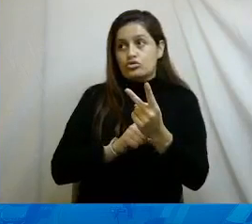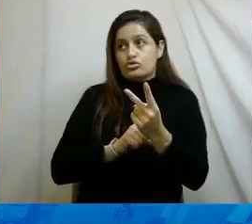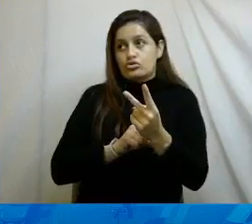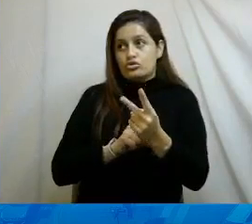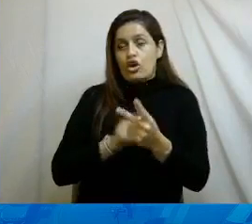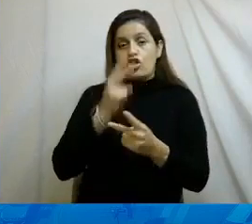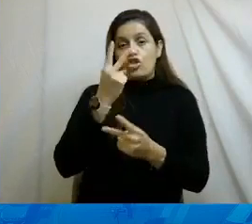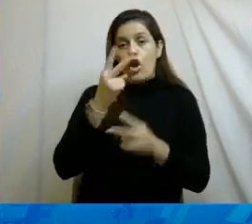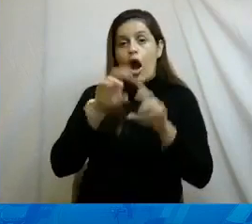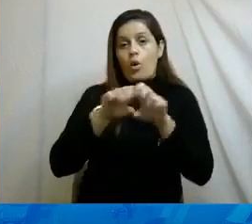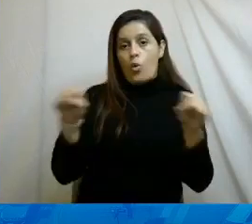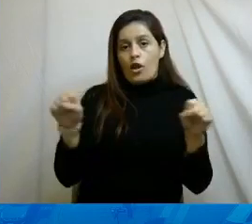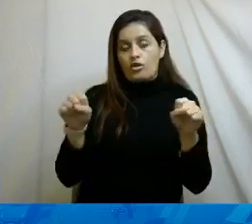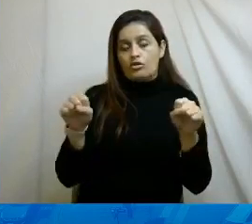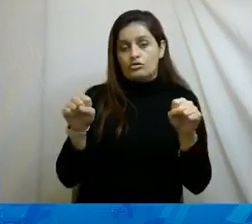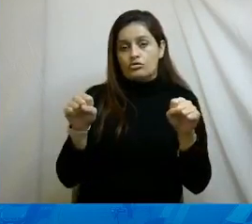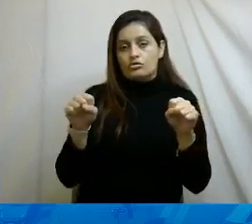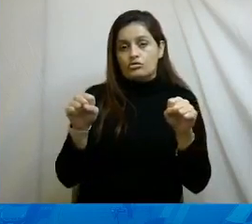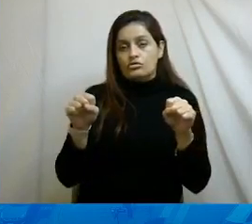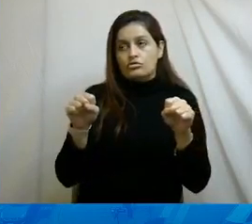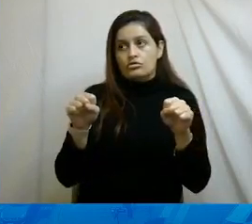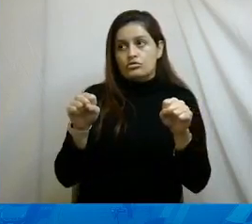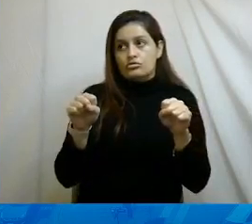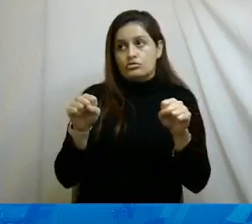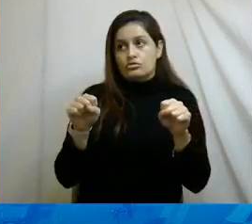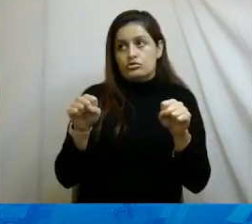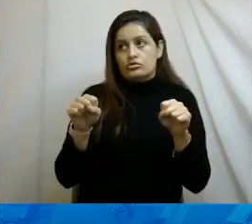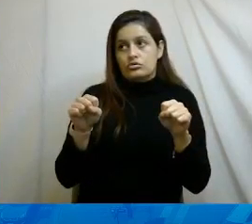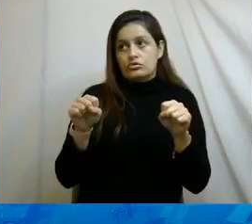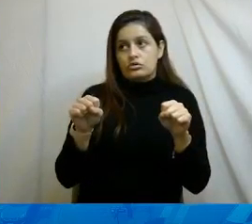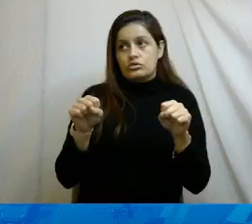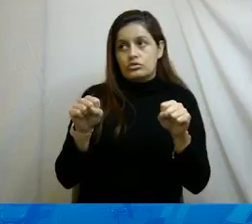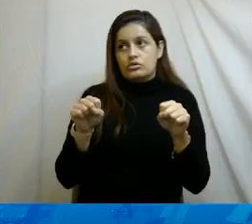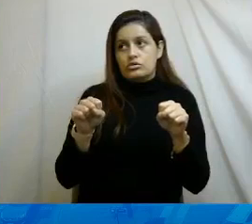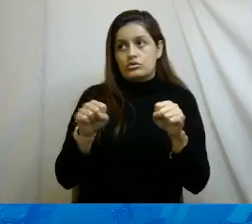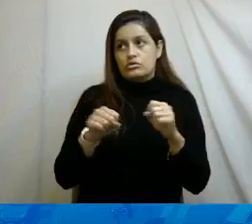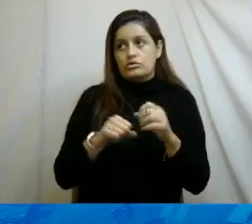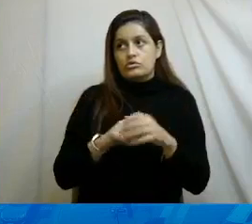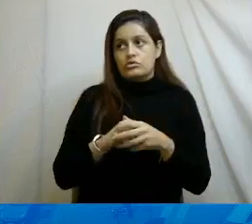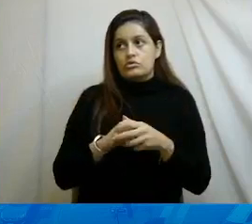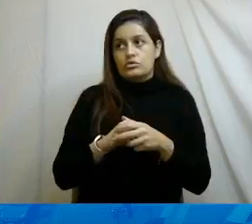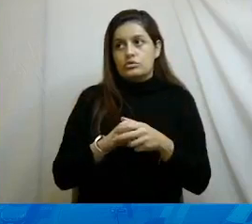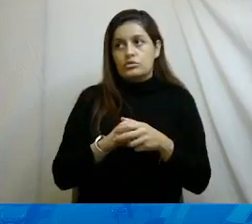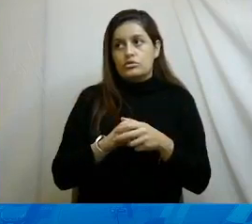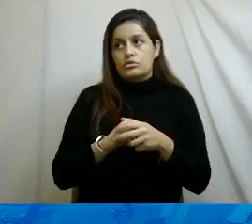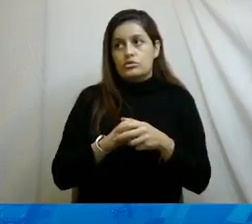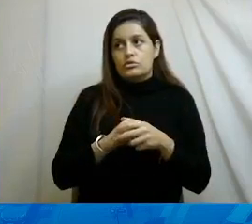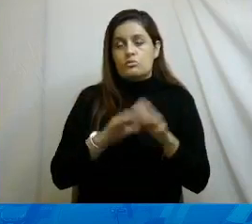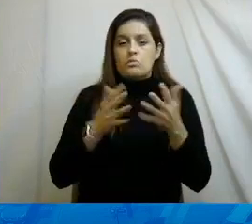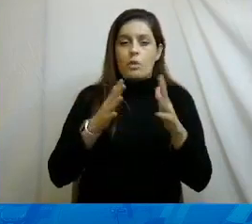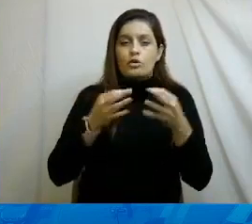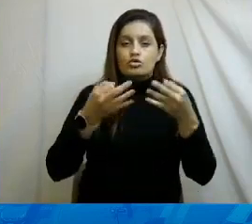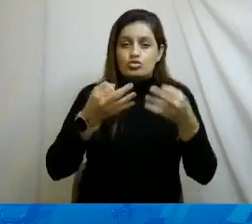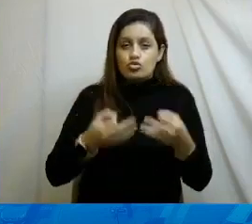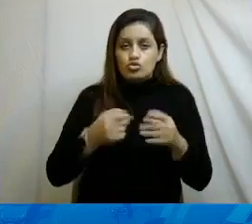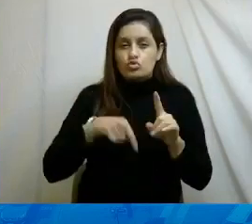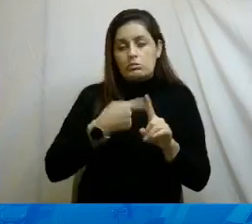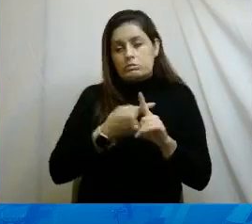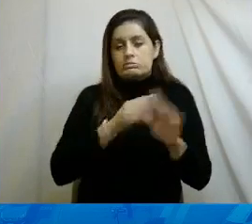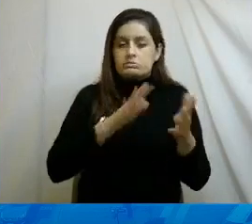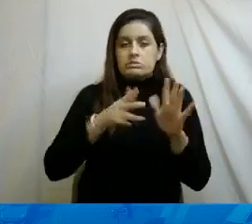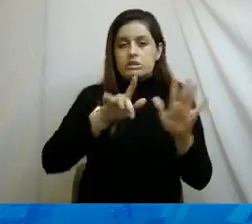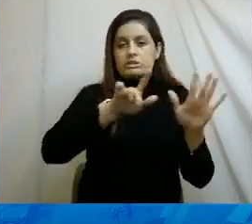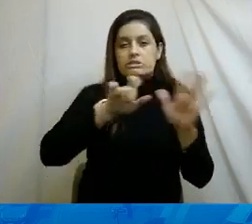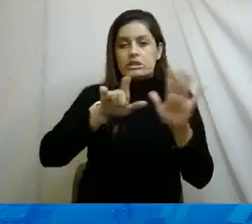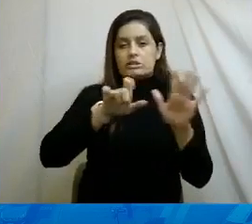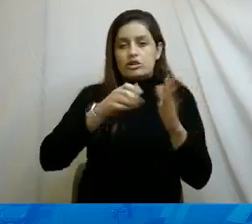dos acuerdos con, bueno, no me acuerdo los nombres de la empresa, ¿cierto? Que ambos suman, creo, como 700